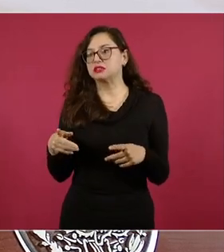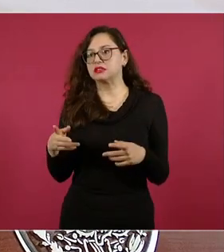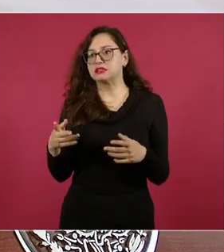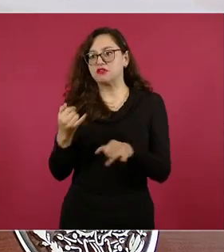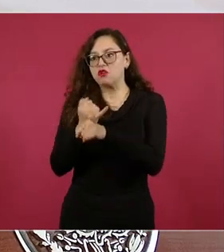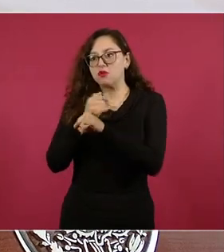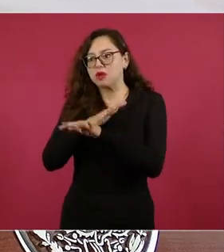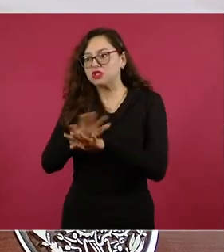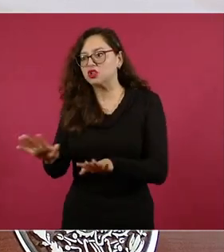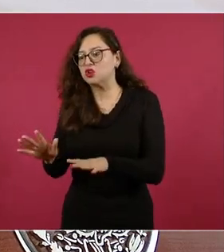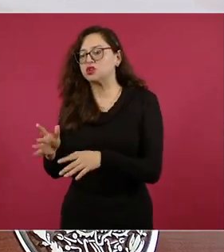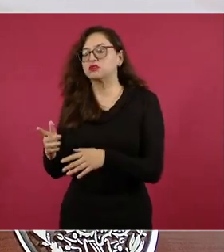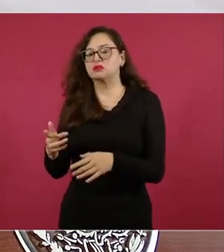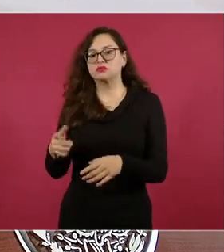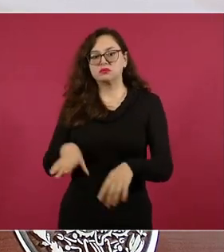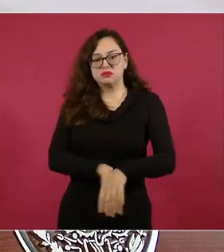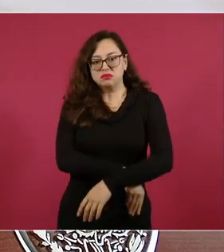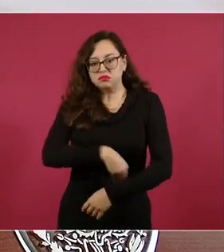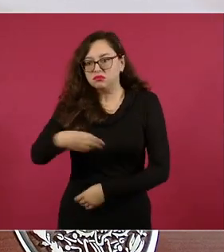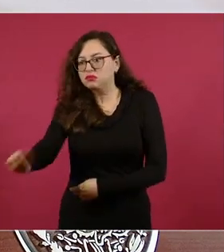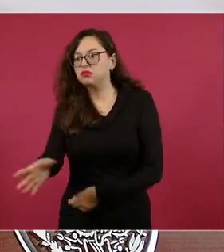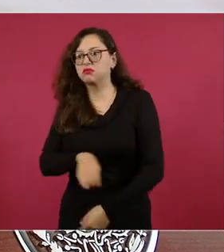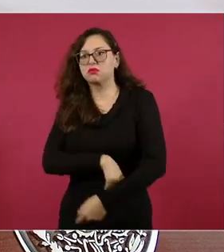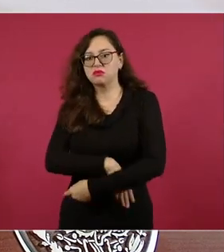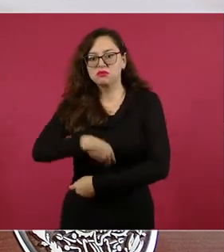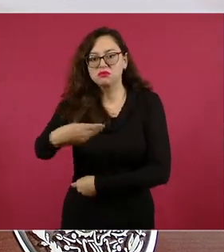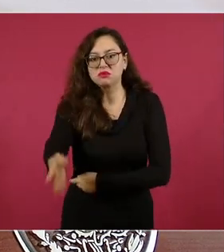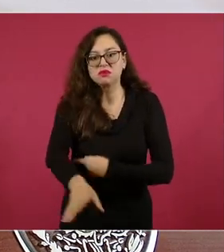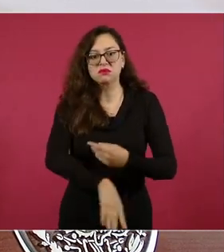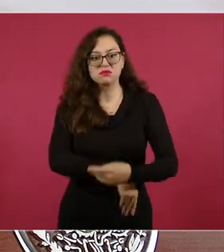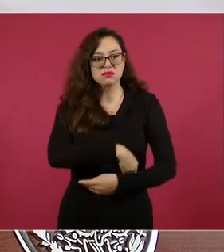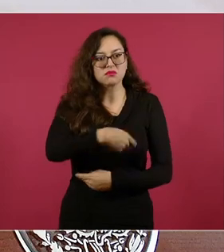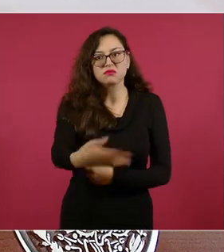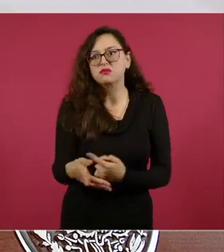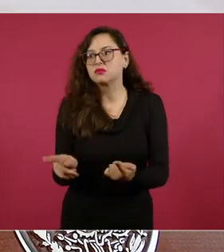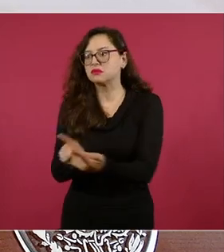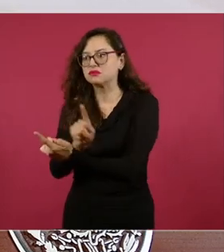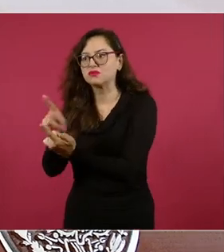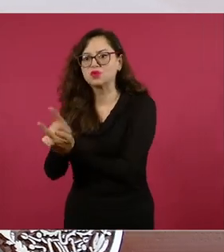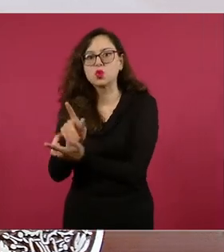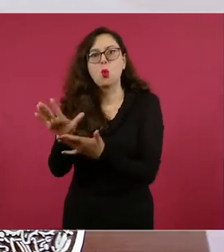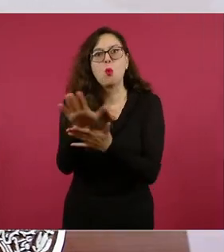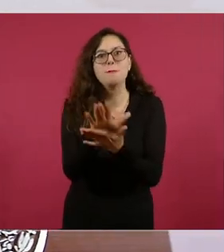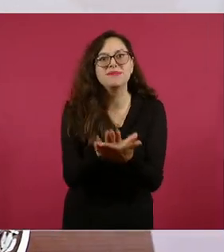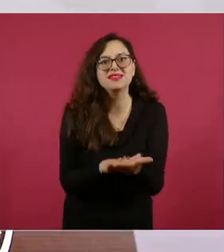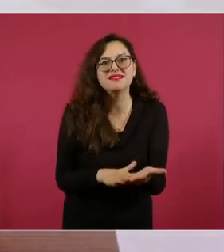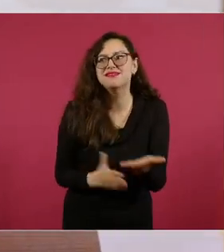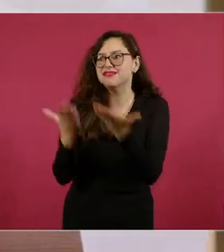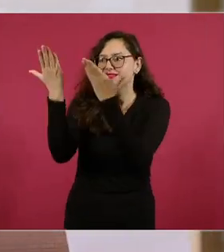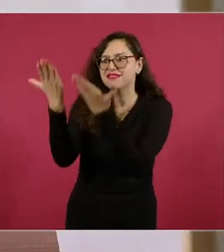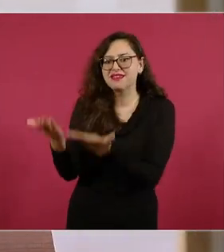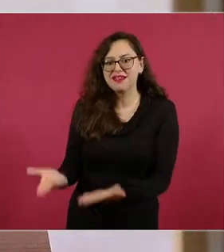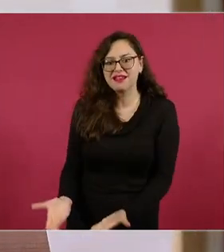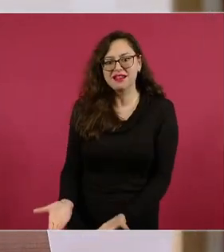volante, a ver si la encuentra. Esa va a ser la próxima presidenta.